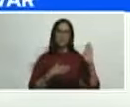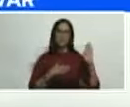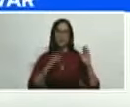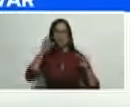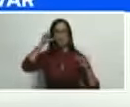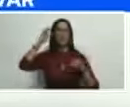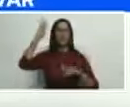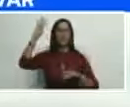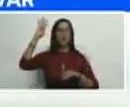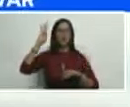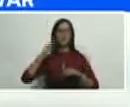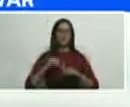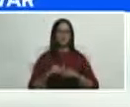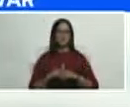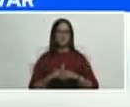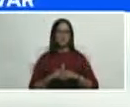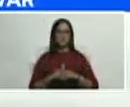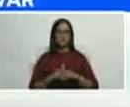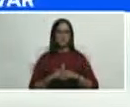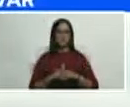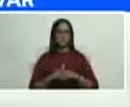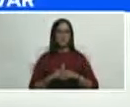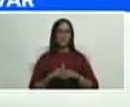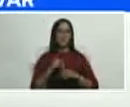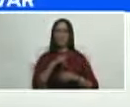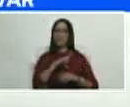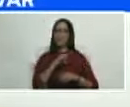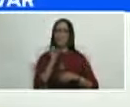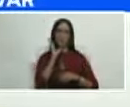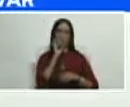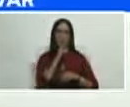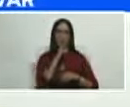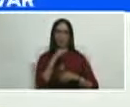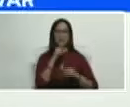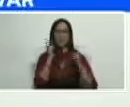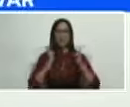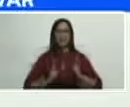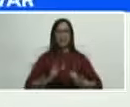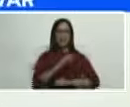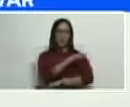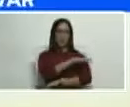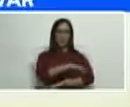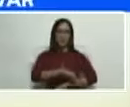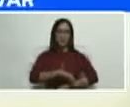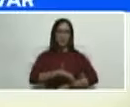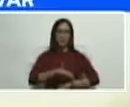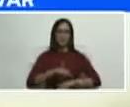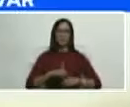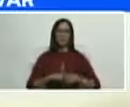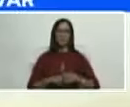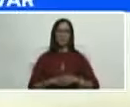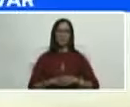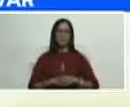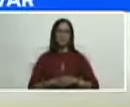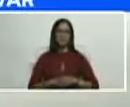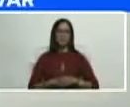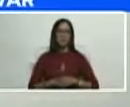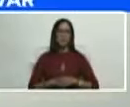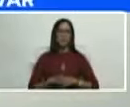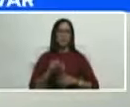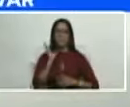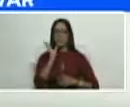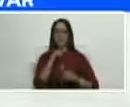Dios por Dios que no daré descanso a mi brazo que no daré descanso a mi brazo ni